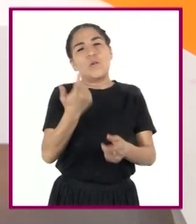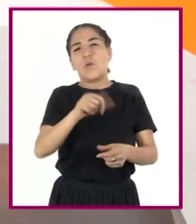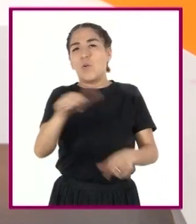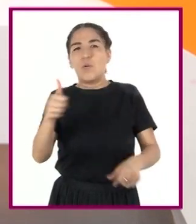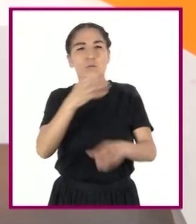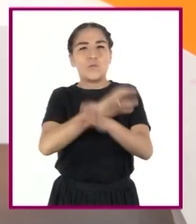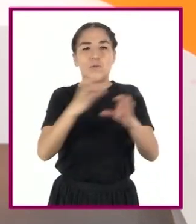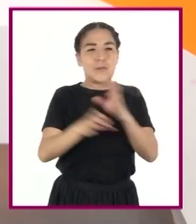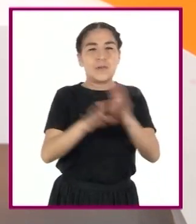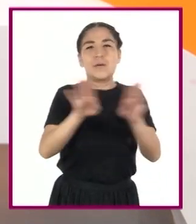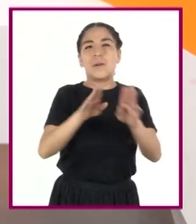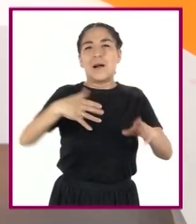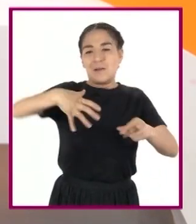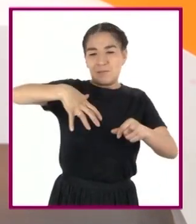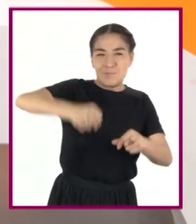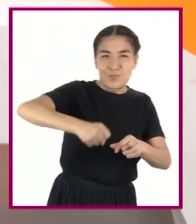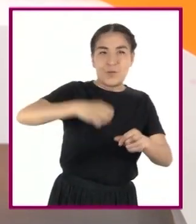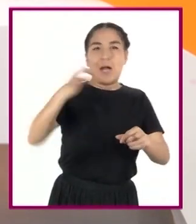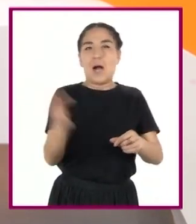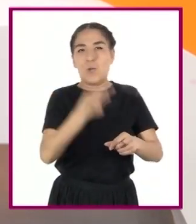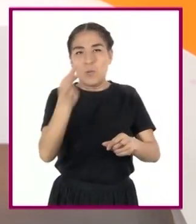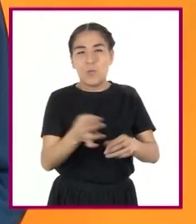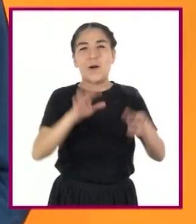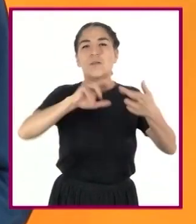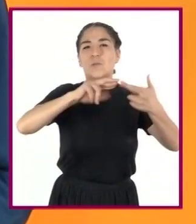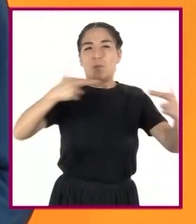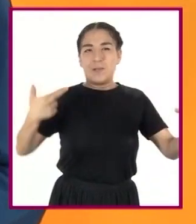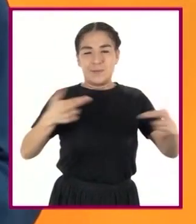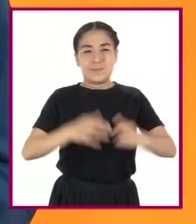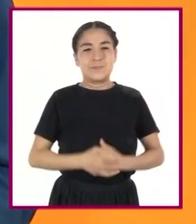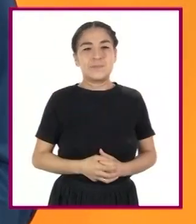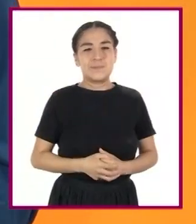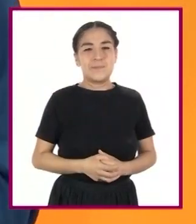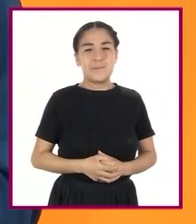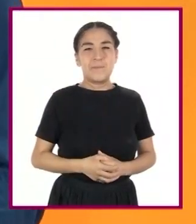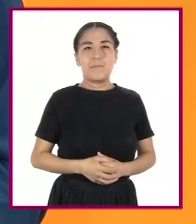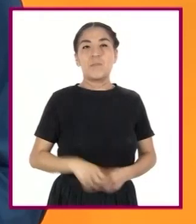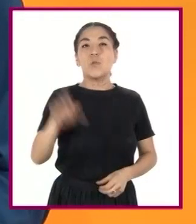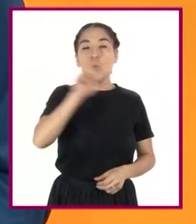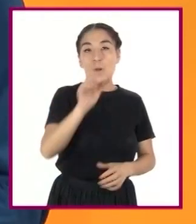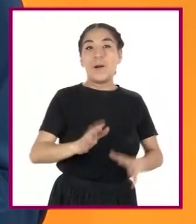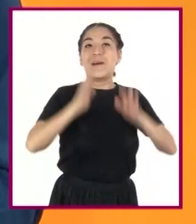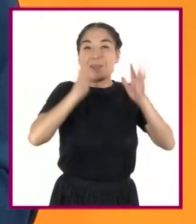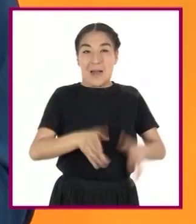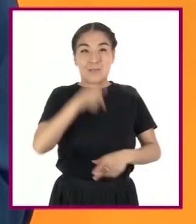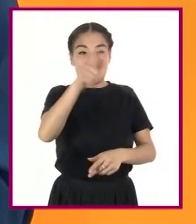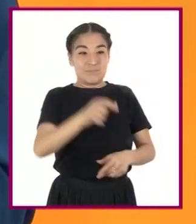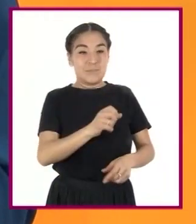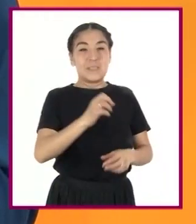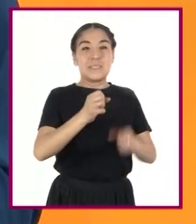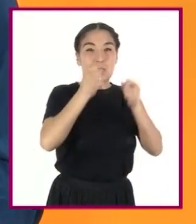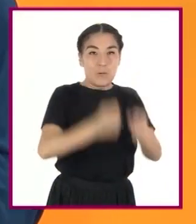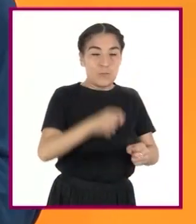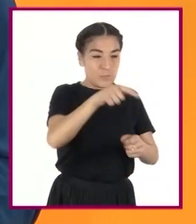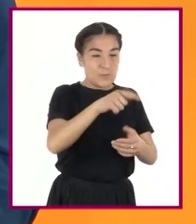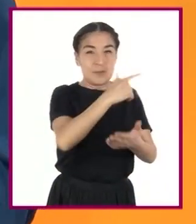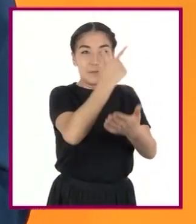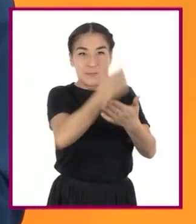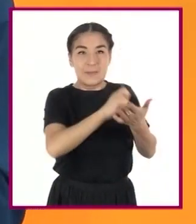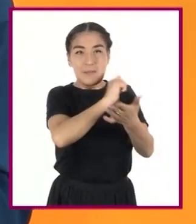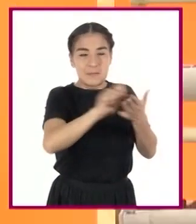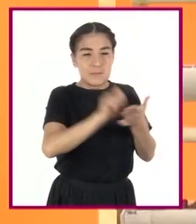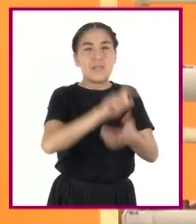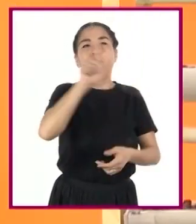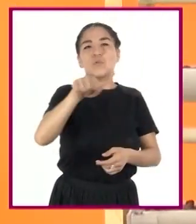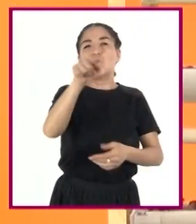física, como grapas, agujas y cuerdas. Una vez definidos estos puntos, deben dibujar los planos en la base